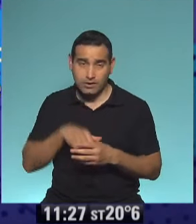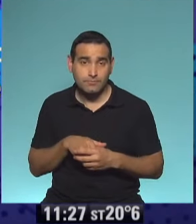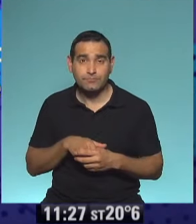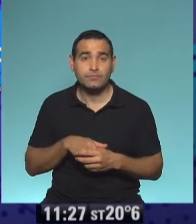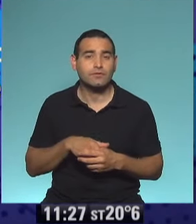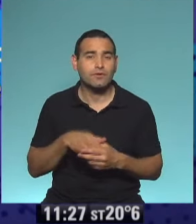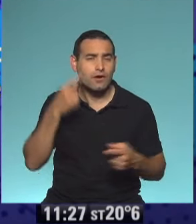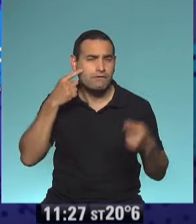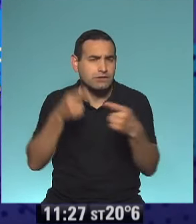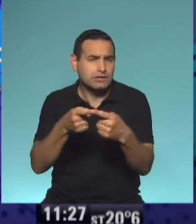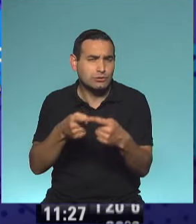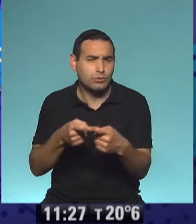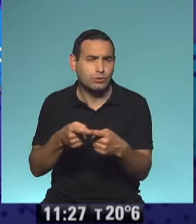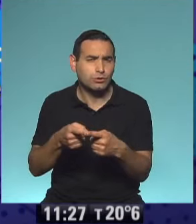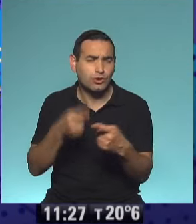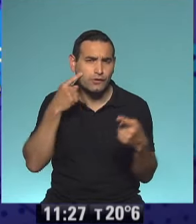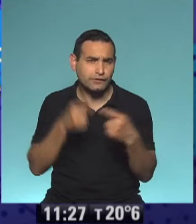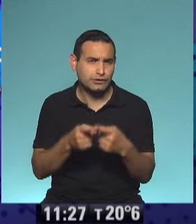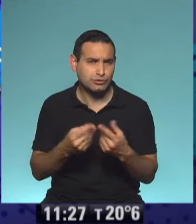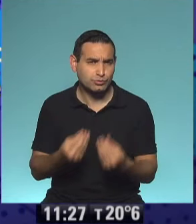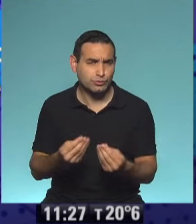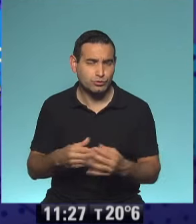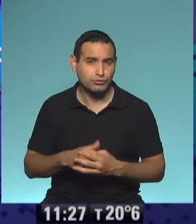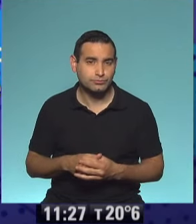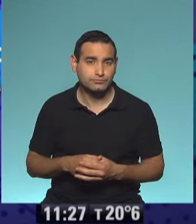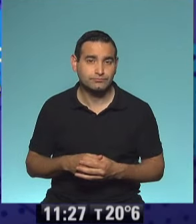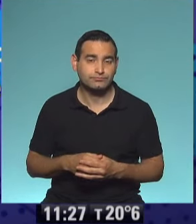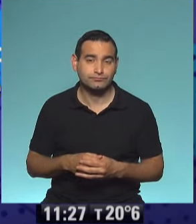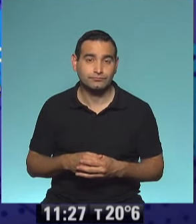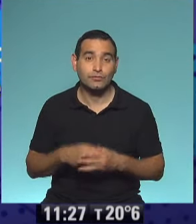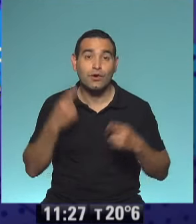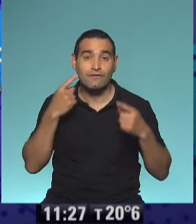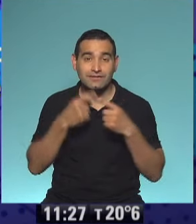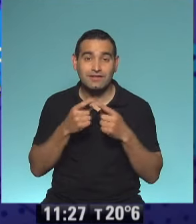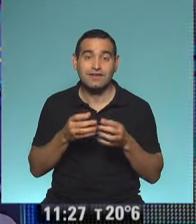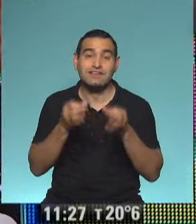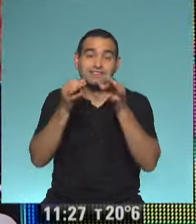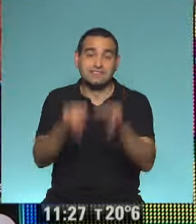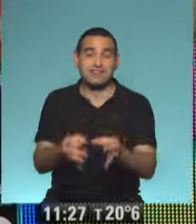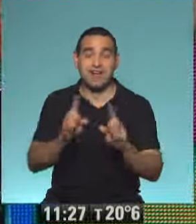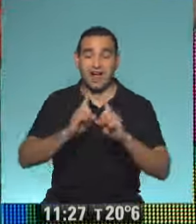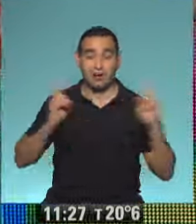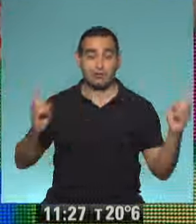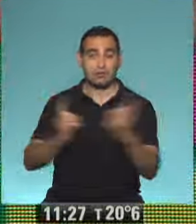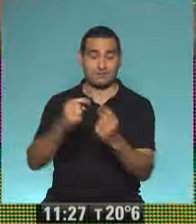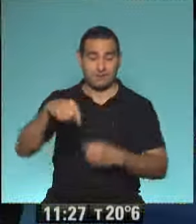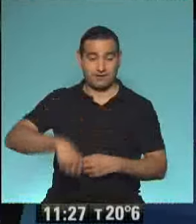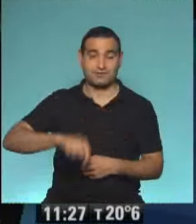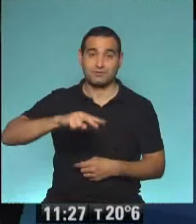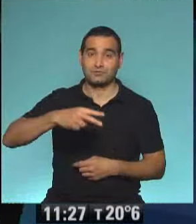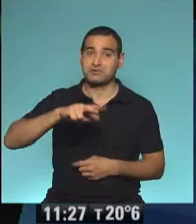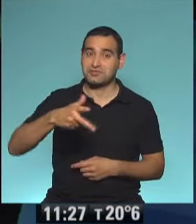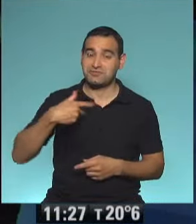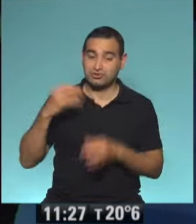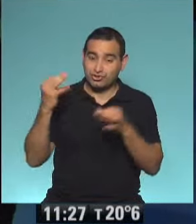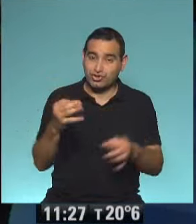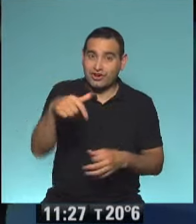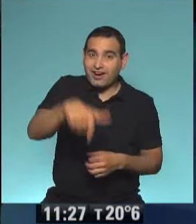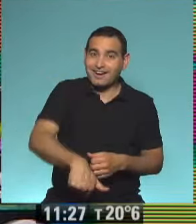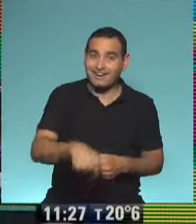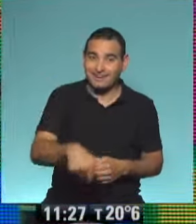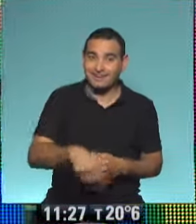objetivo? Y acá es importante, ¿cuál es el objetivo del juego? Uh-huh. El objetivo del juego es llegar al aula de segundo y tercer grado. Acá, aula. Me encanta.